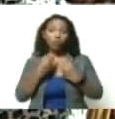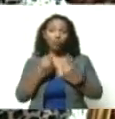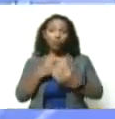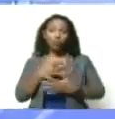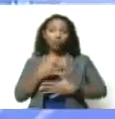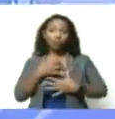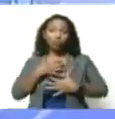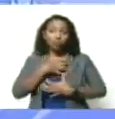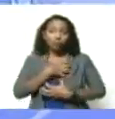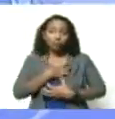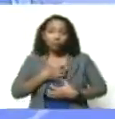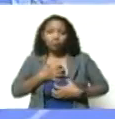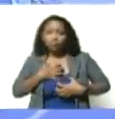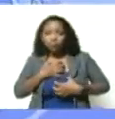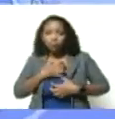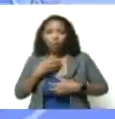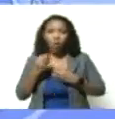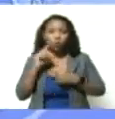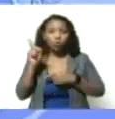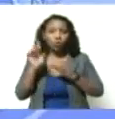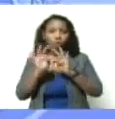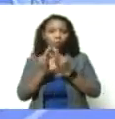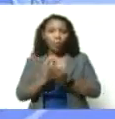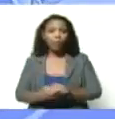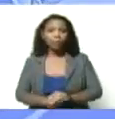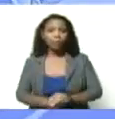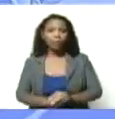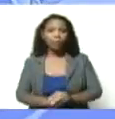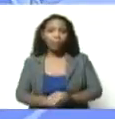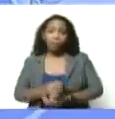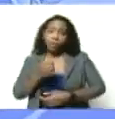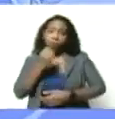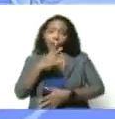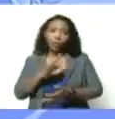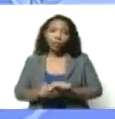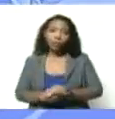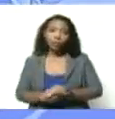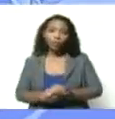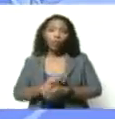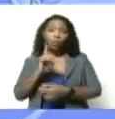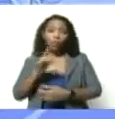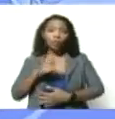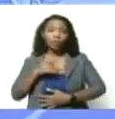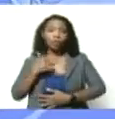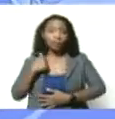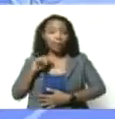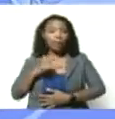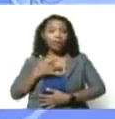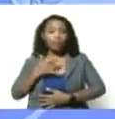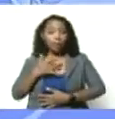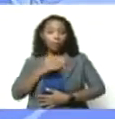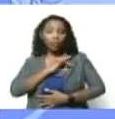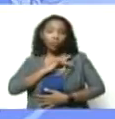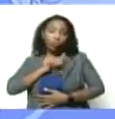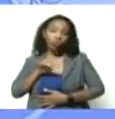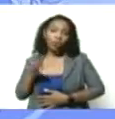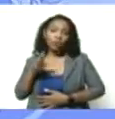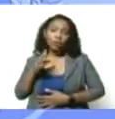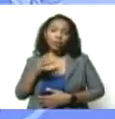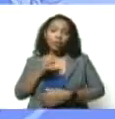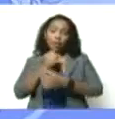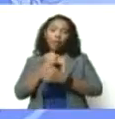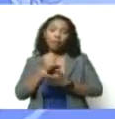sentimiento, como está también su familia. Bueno, uno tiene que sentir, ¿verdad? Uno tiene que doler cuando se va un ser